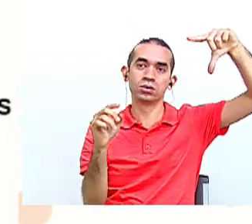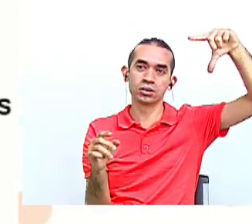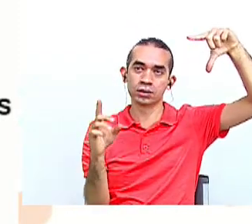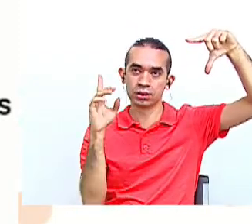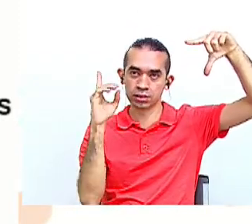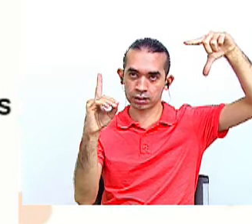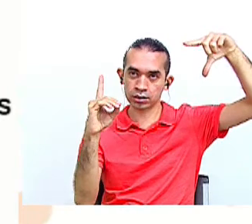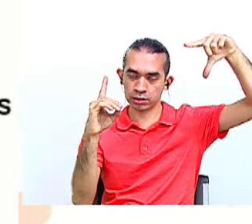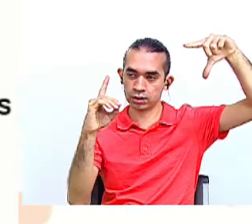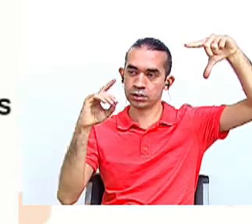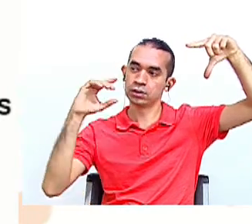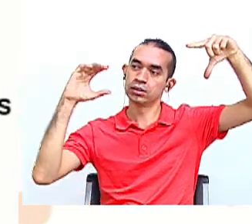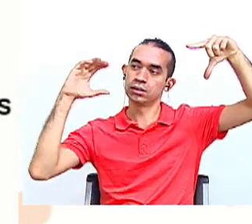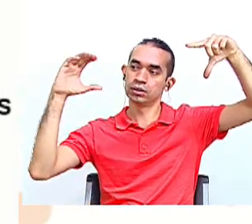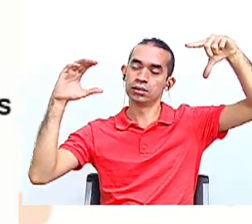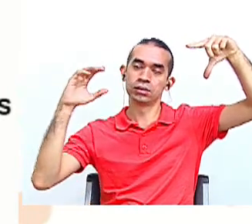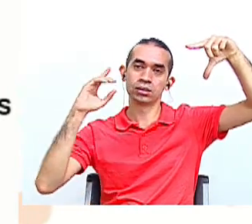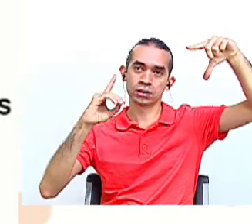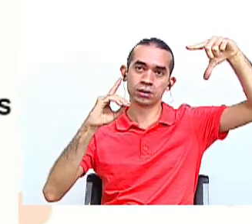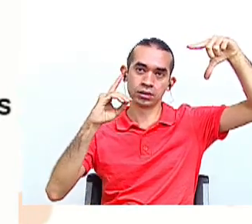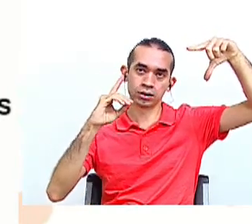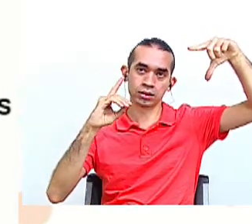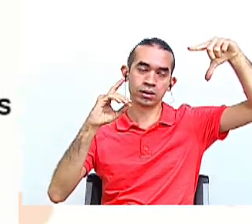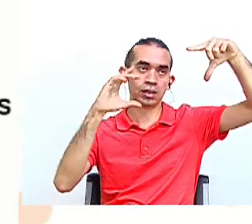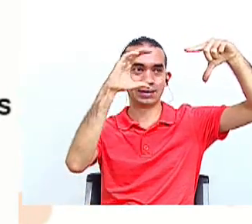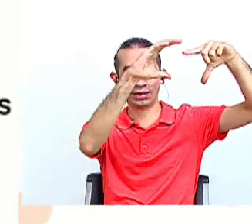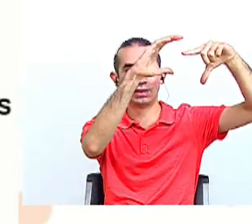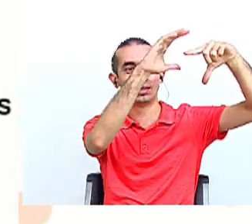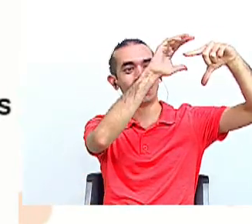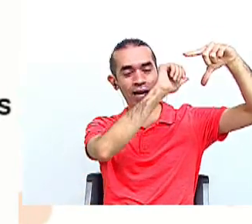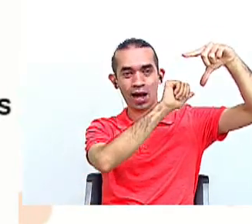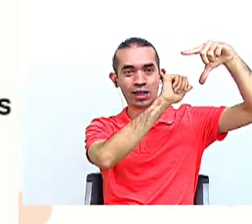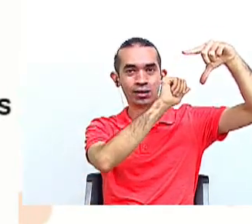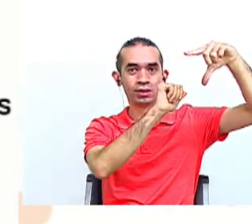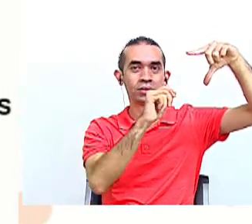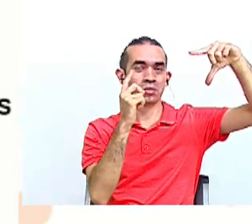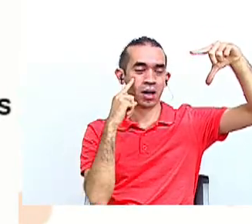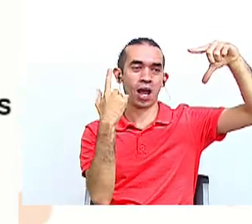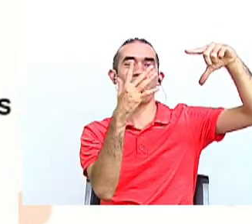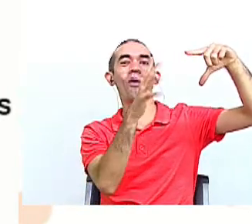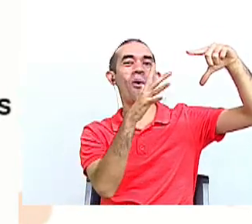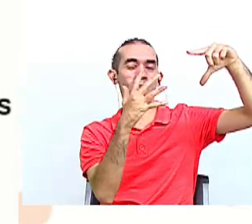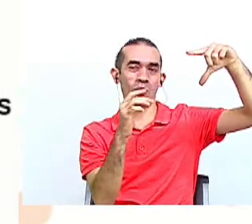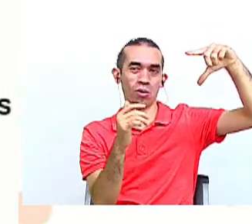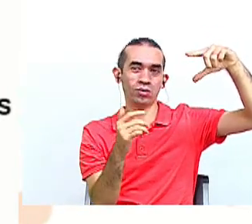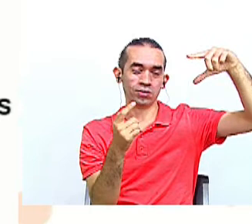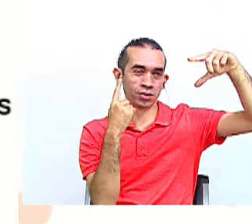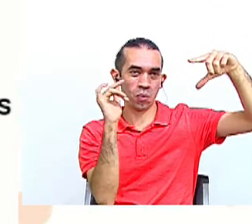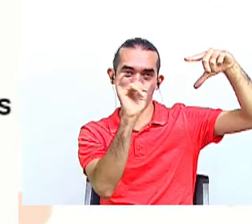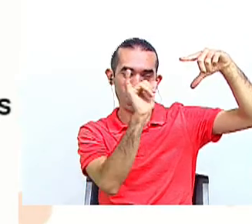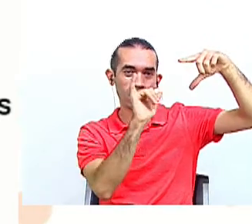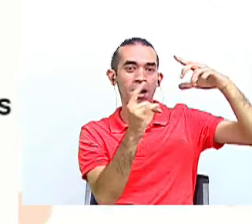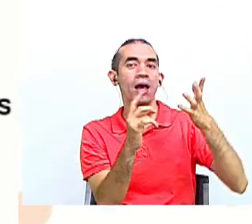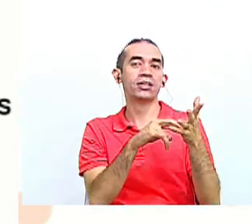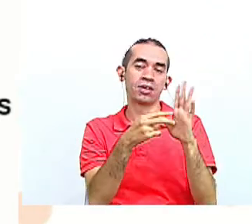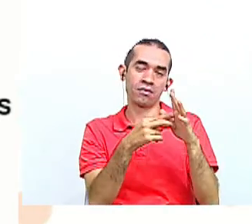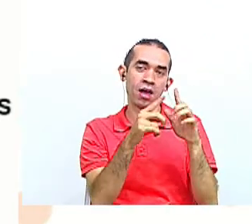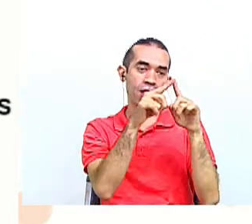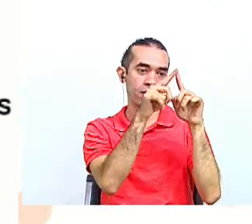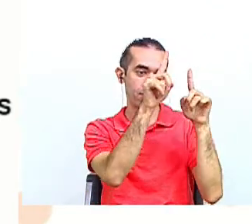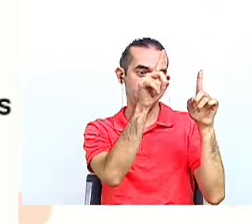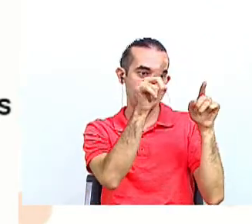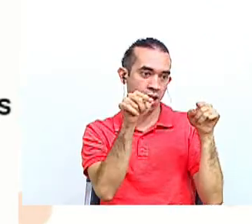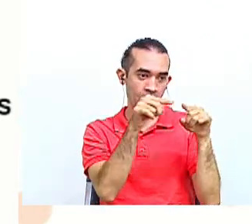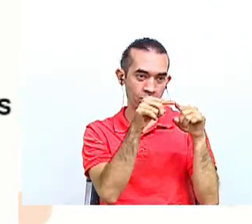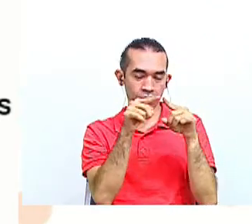BCA, por ser un ángulo común, entonces esos triángulos también van a